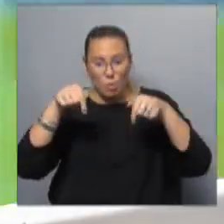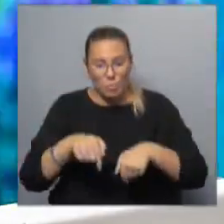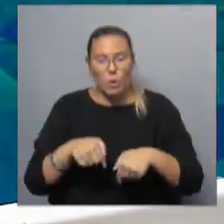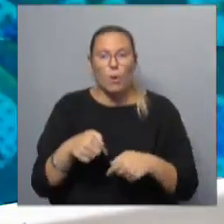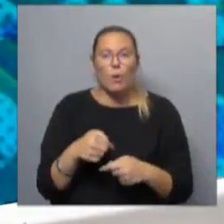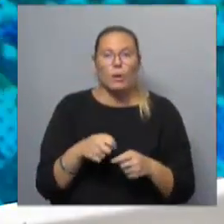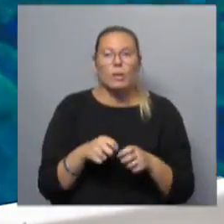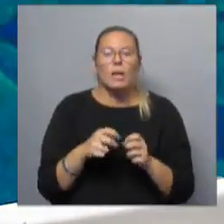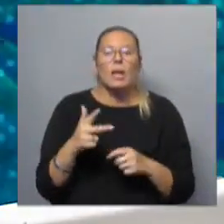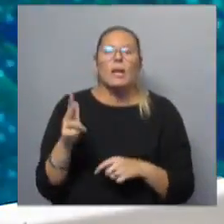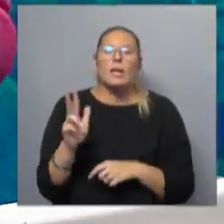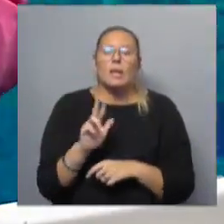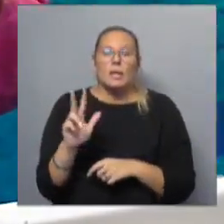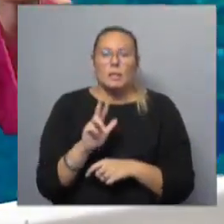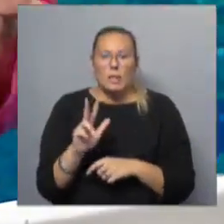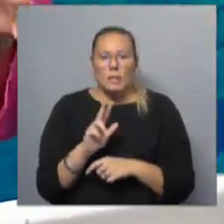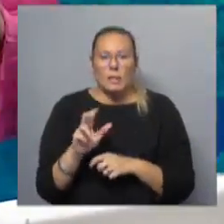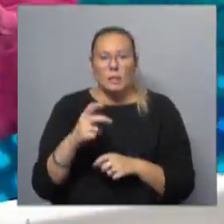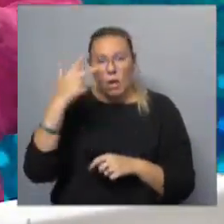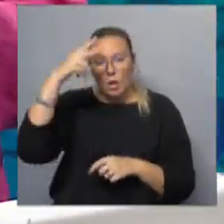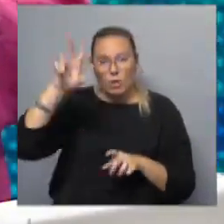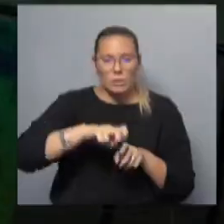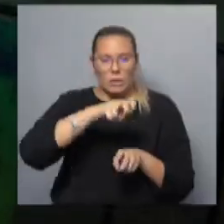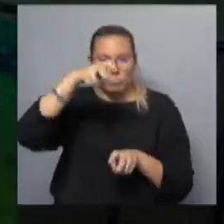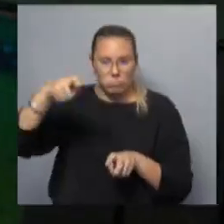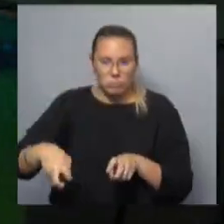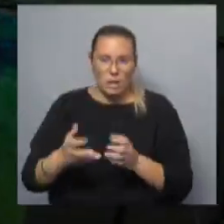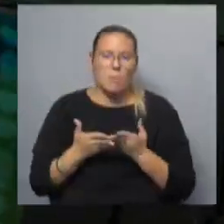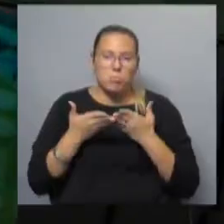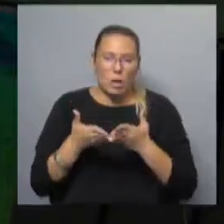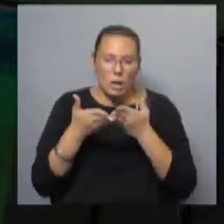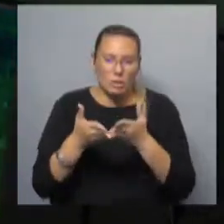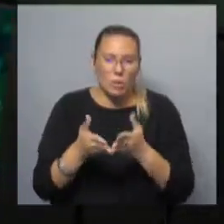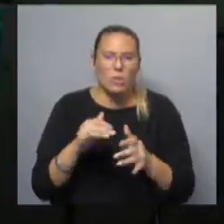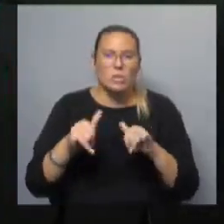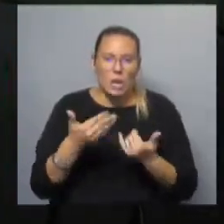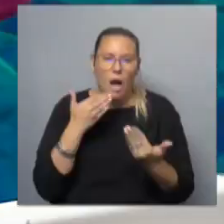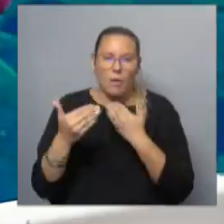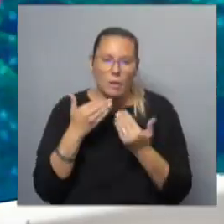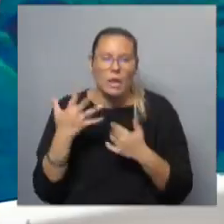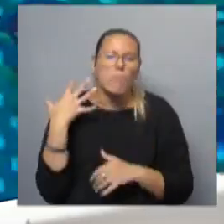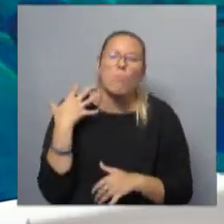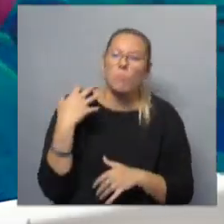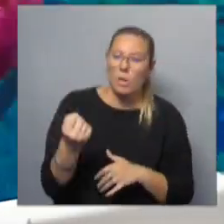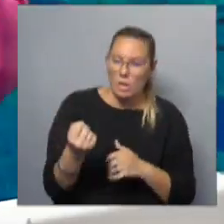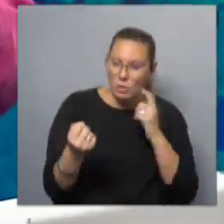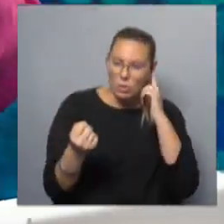el desembarco de los 33 orientales. Uh-huh. Bueno, que ya hablaremos, ¿no?, sobre el mito y todo eso, las cosas que